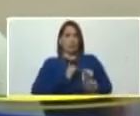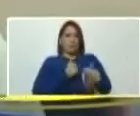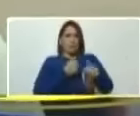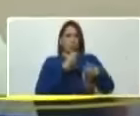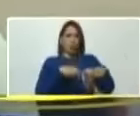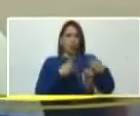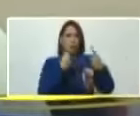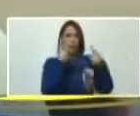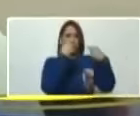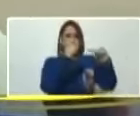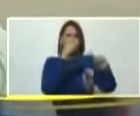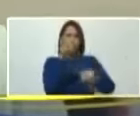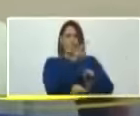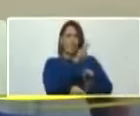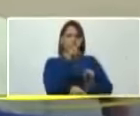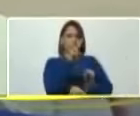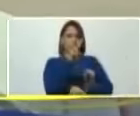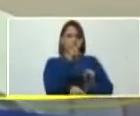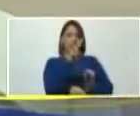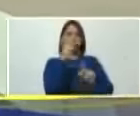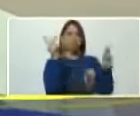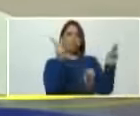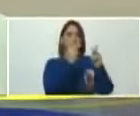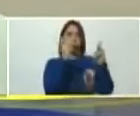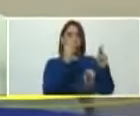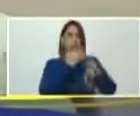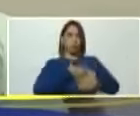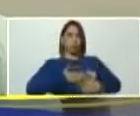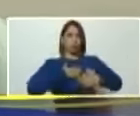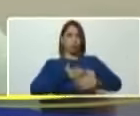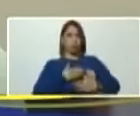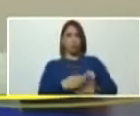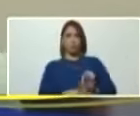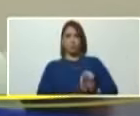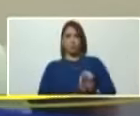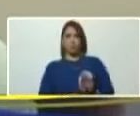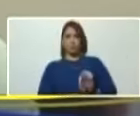etapa para Venezuela, una etapa de prosperidad y de bienestar, presidente.